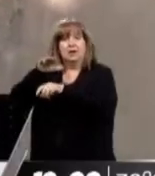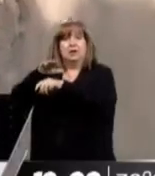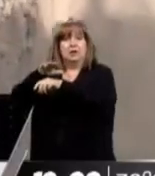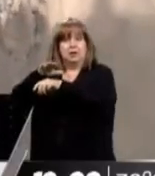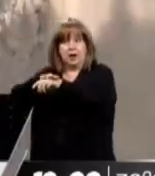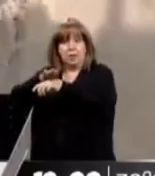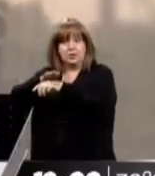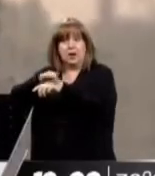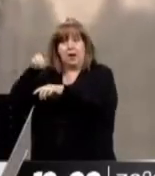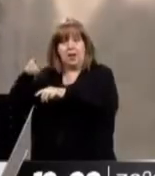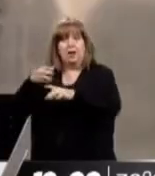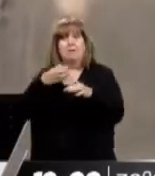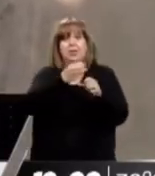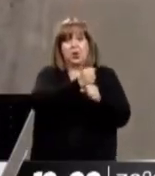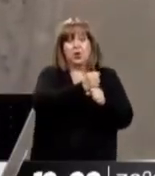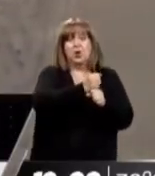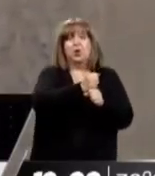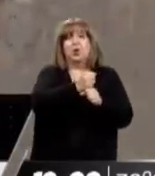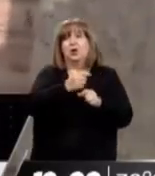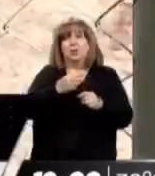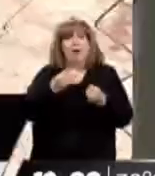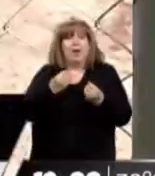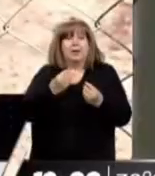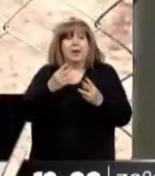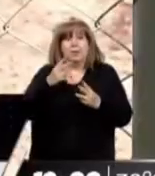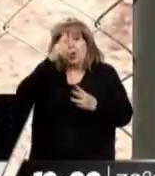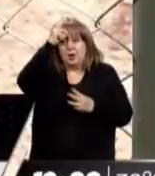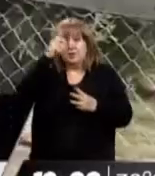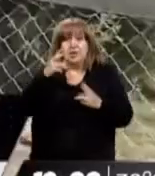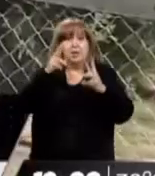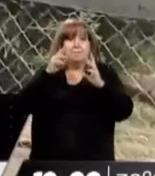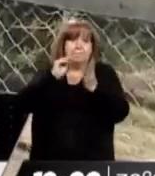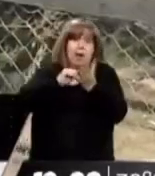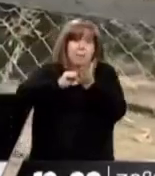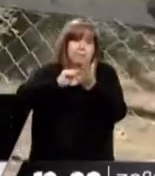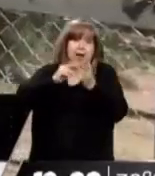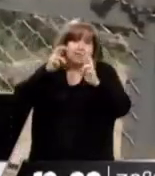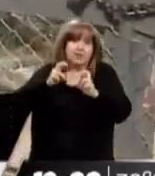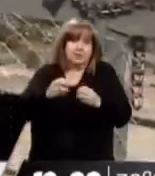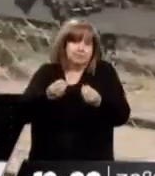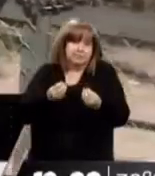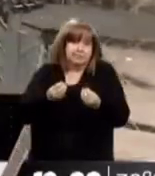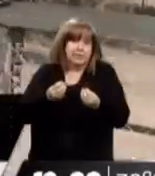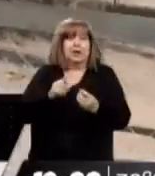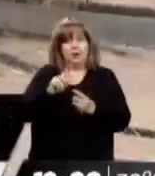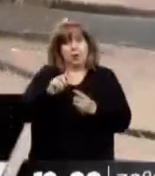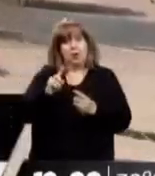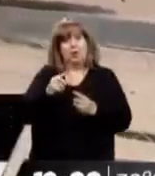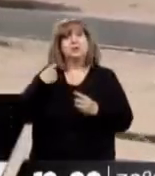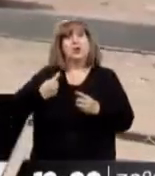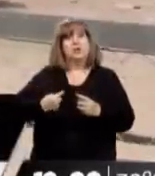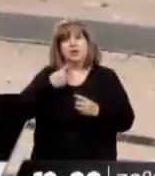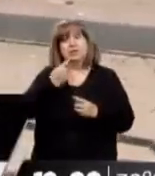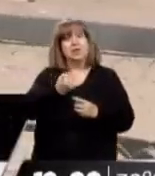que la investigación no tiene demasiada tarea que hacer. Exactamente, pero bueno, restan el resultado de esas pericias que también son importantes